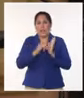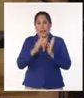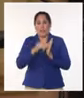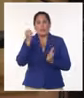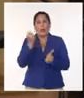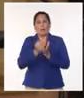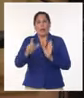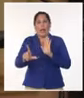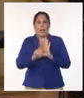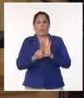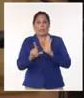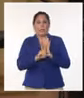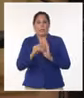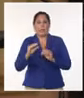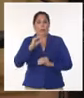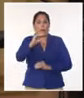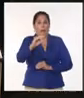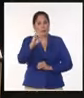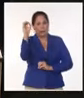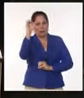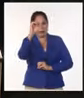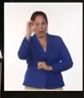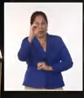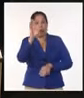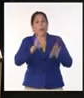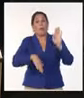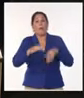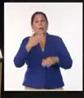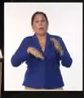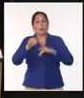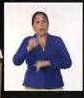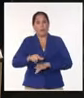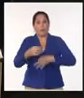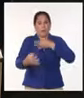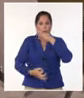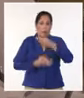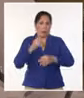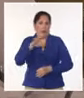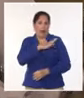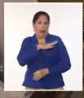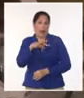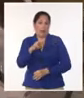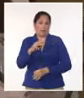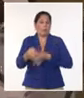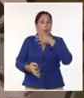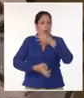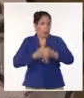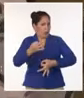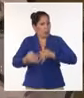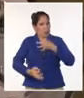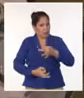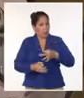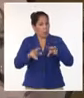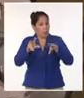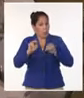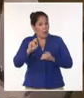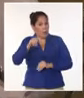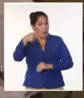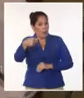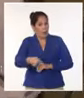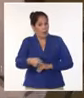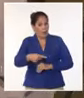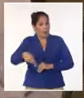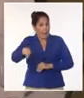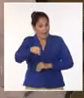de licencia no retribuida, de acuerdo con la ministra del sector. Esteban Lasso ponderó, a propósito de la adopción de esta normativa, que